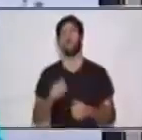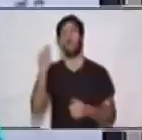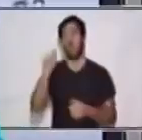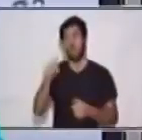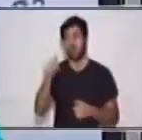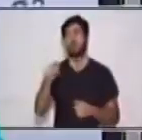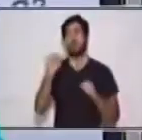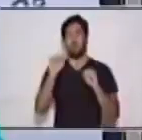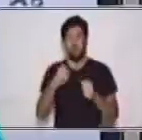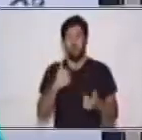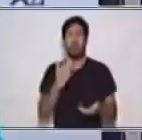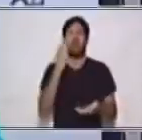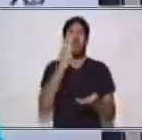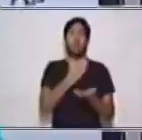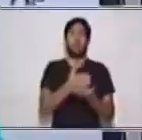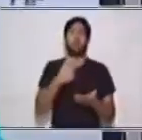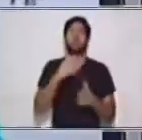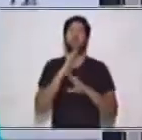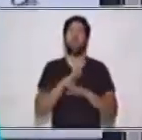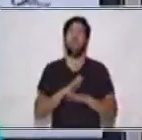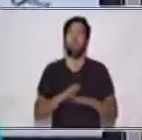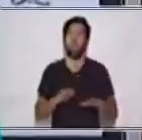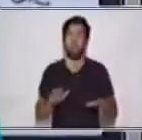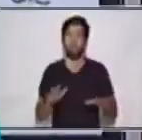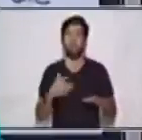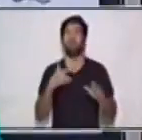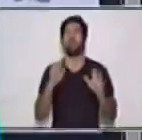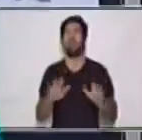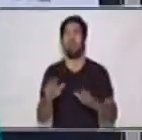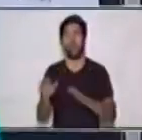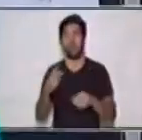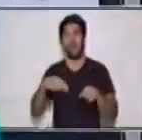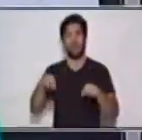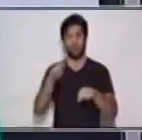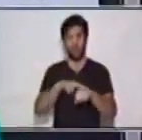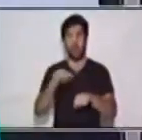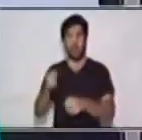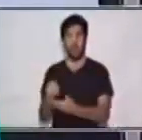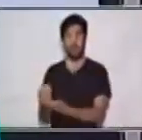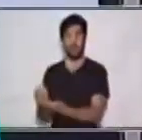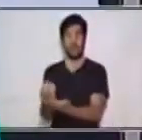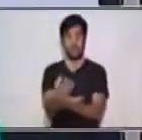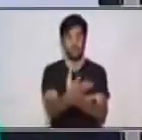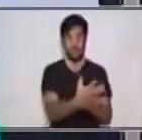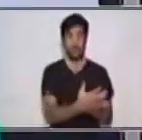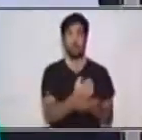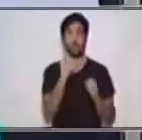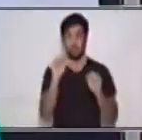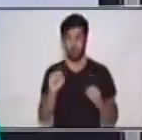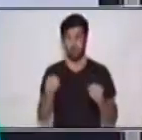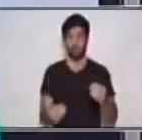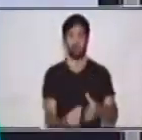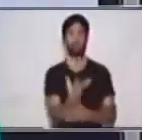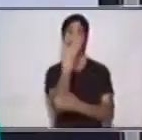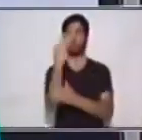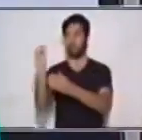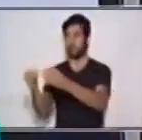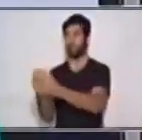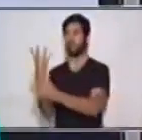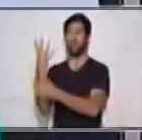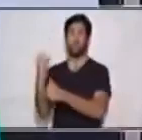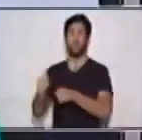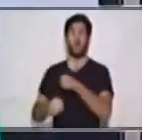absolutamente natural. Esta isla posee tierras fértiles, es rica en agricultura, especialmente en